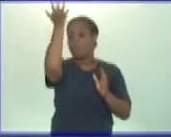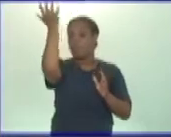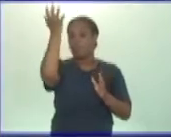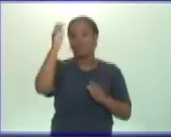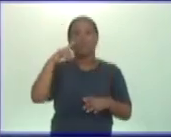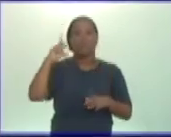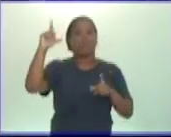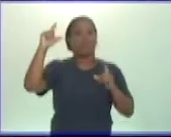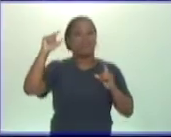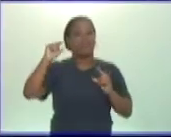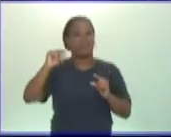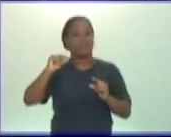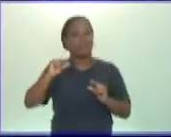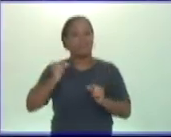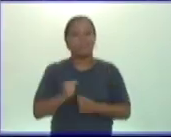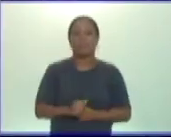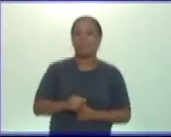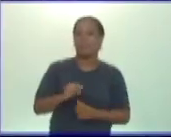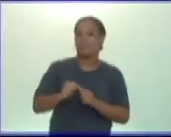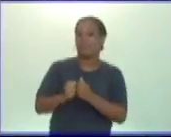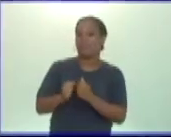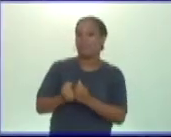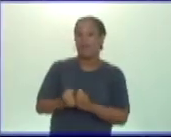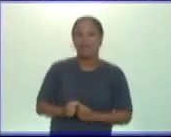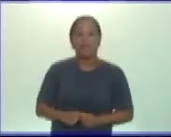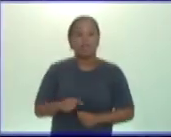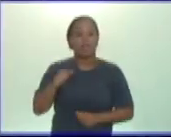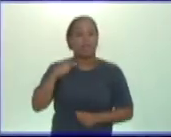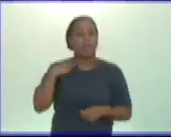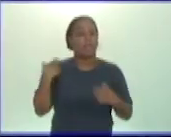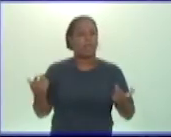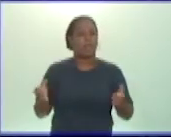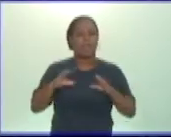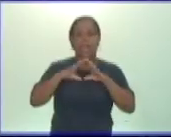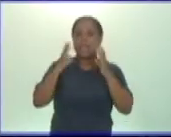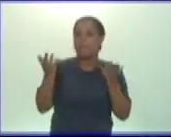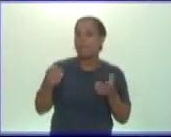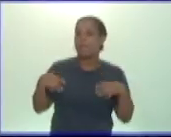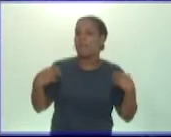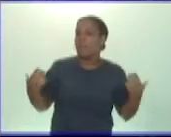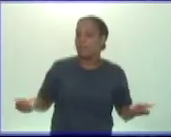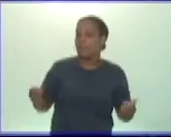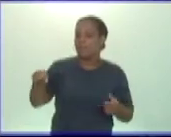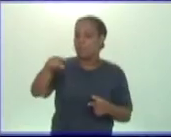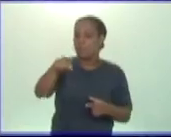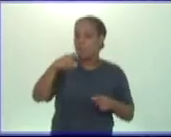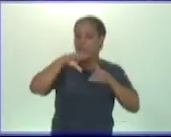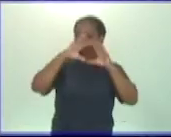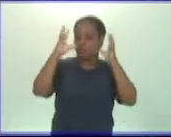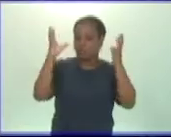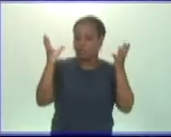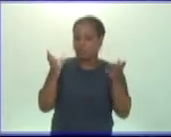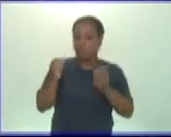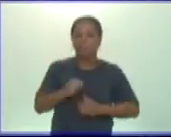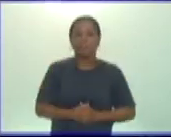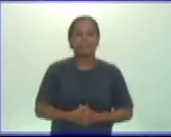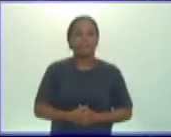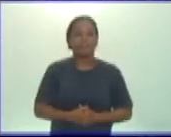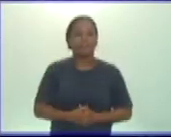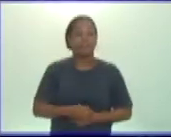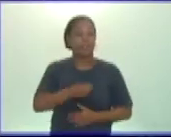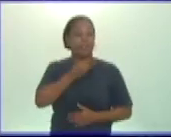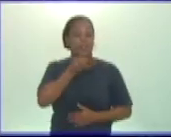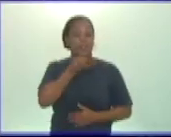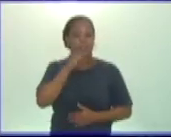deteriorando. Primero veamos qué es la atmósfera y qué está pasando con ella. Podríamos decir